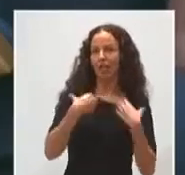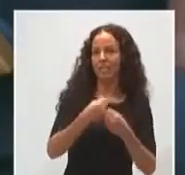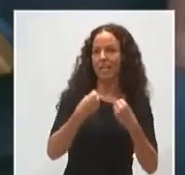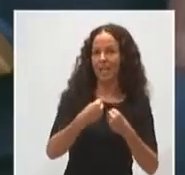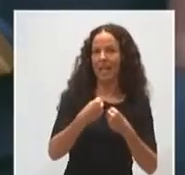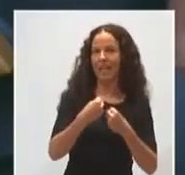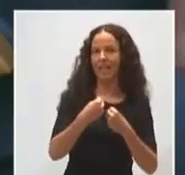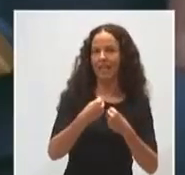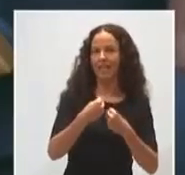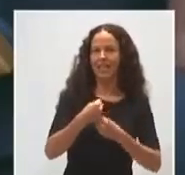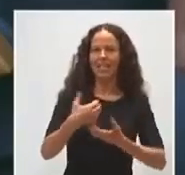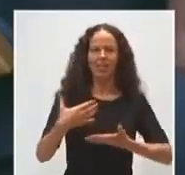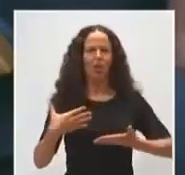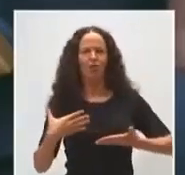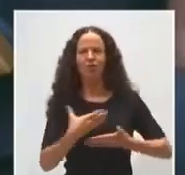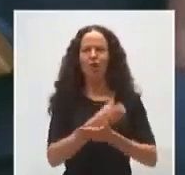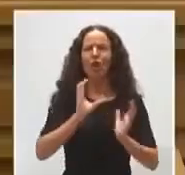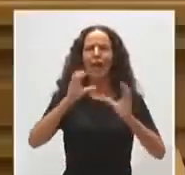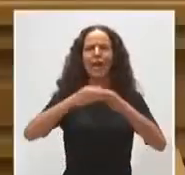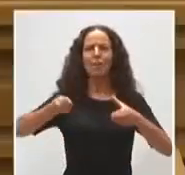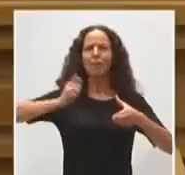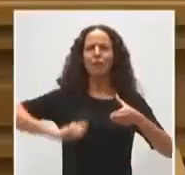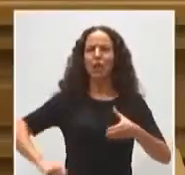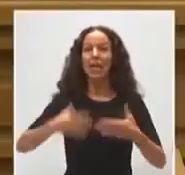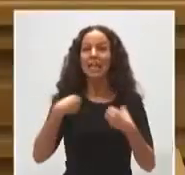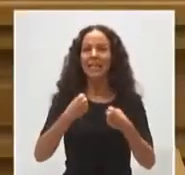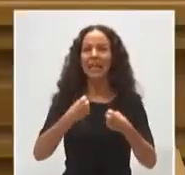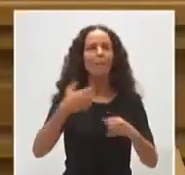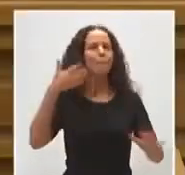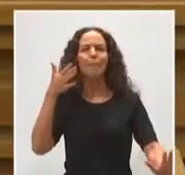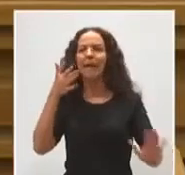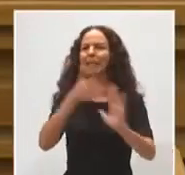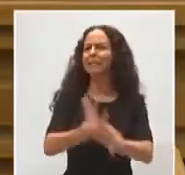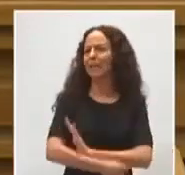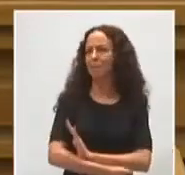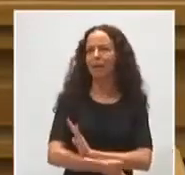toda la profesión sanitaria es de por vida inmenso